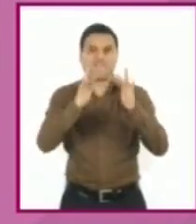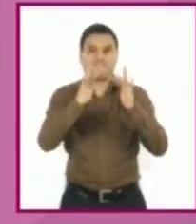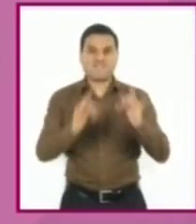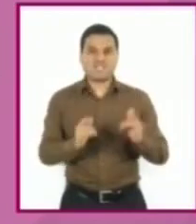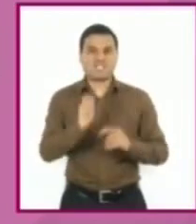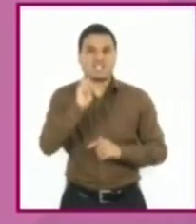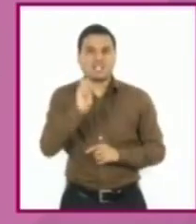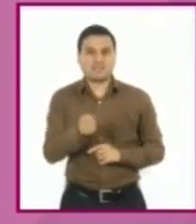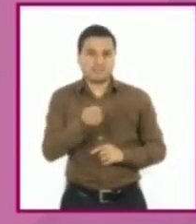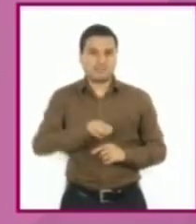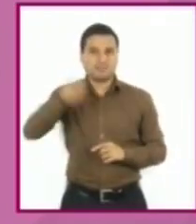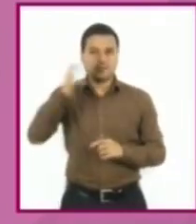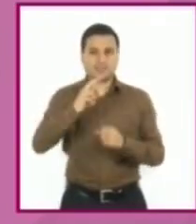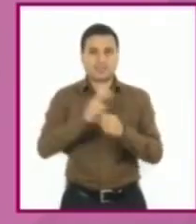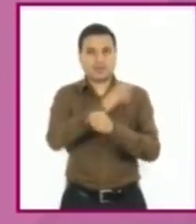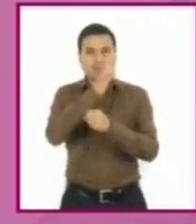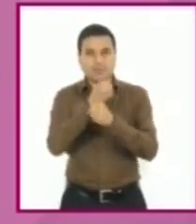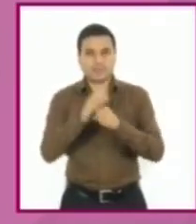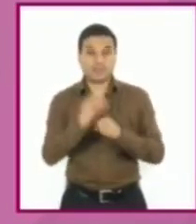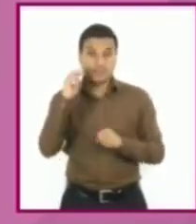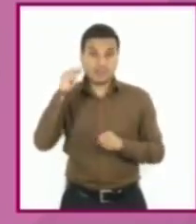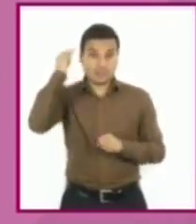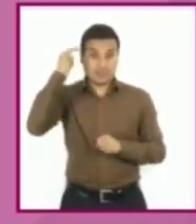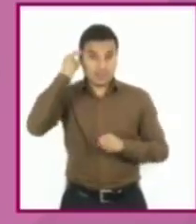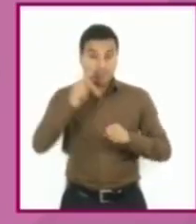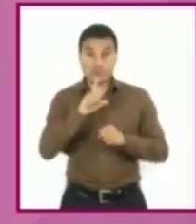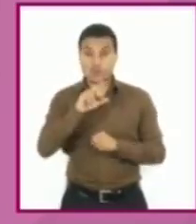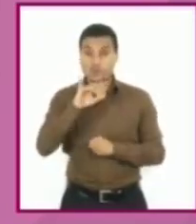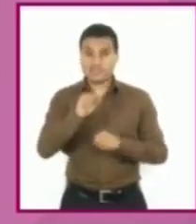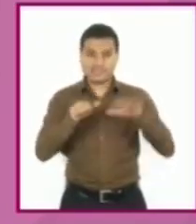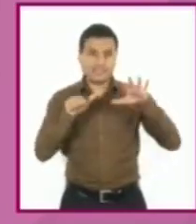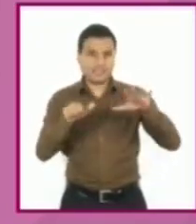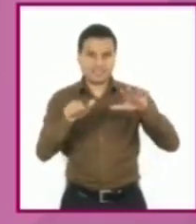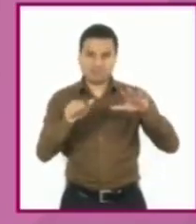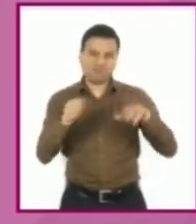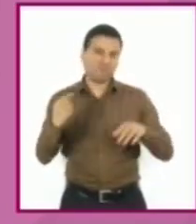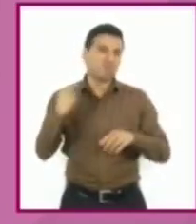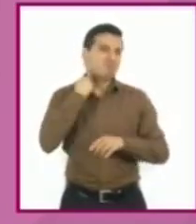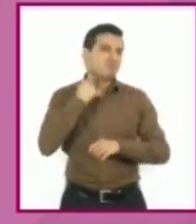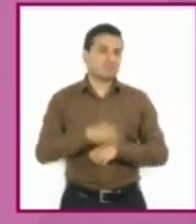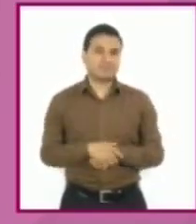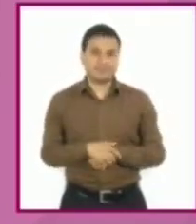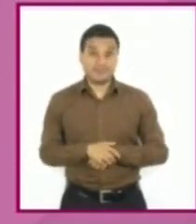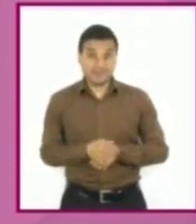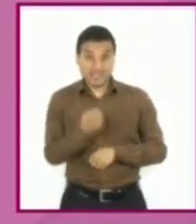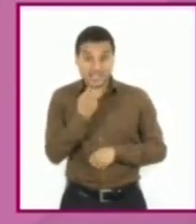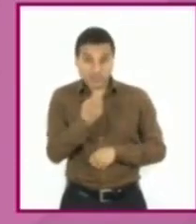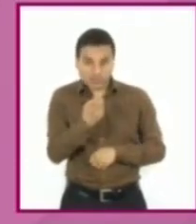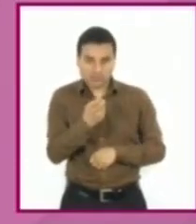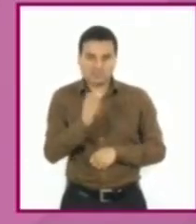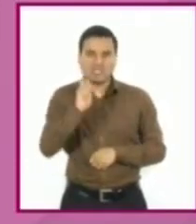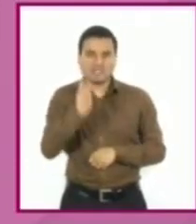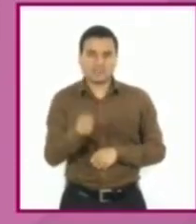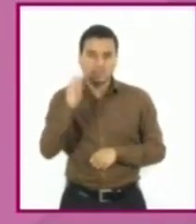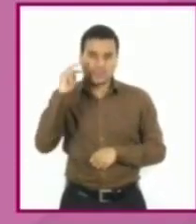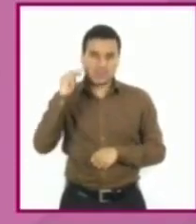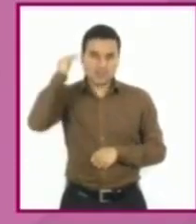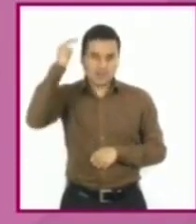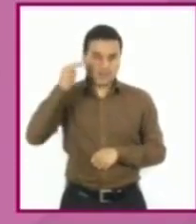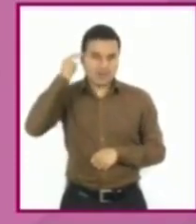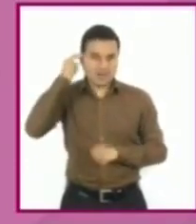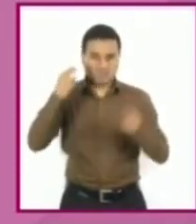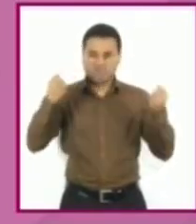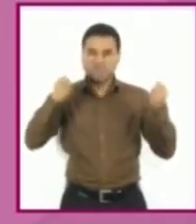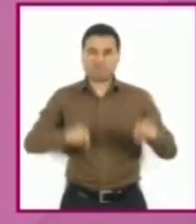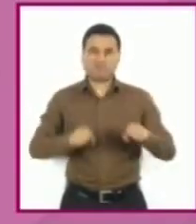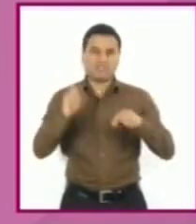como república. El rey Luis XVI fue ejecutado, con lo que se confirmó el fin del régimen monárquico